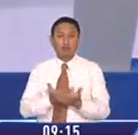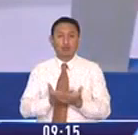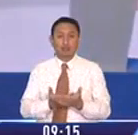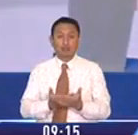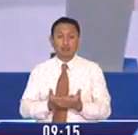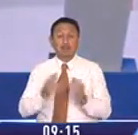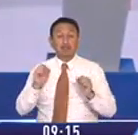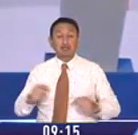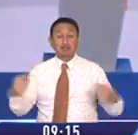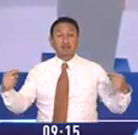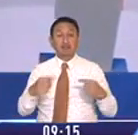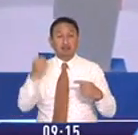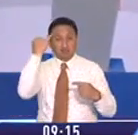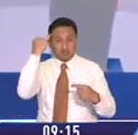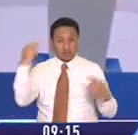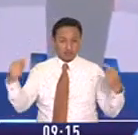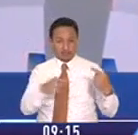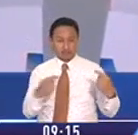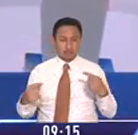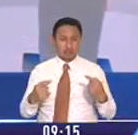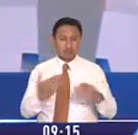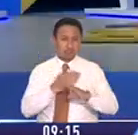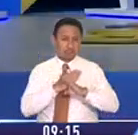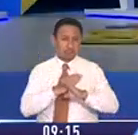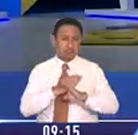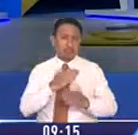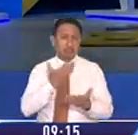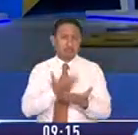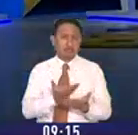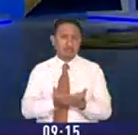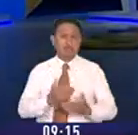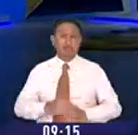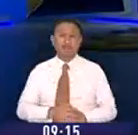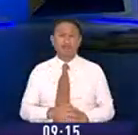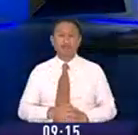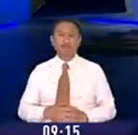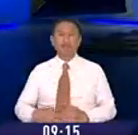criticar otras ideas y defender sus planteamientos, informó Edwin Benalcázar.